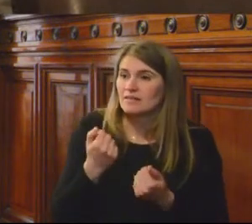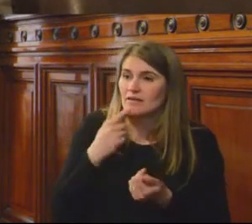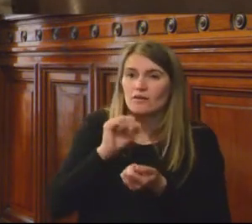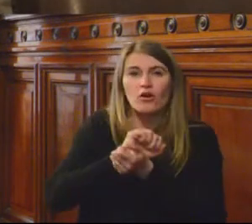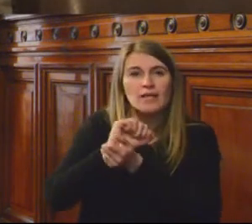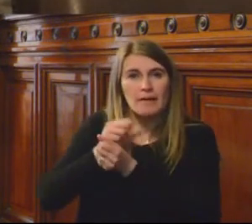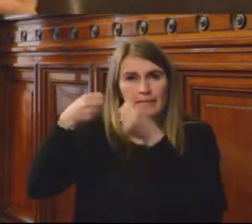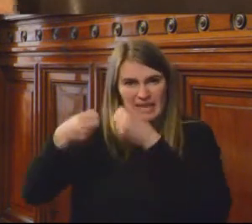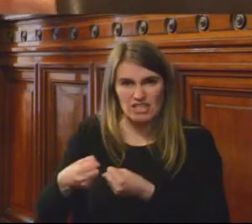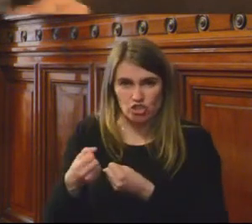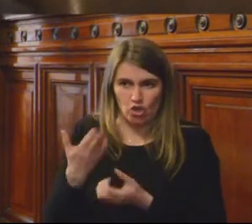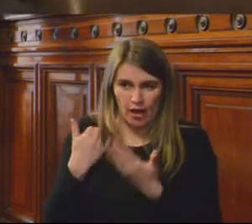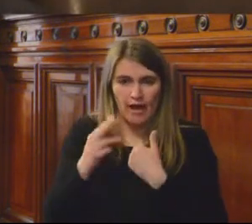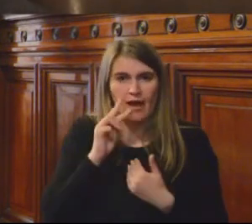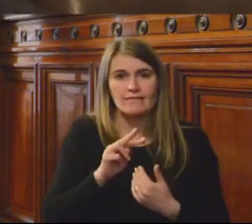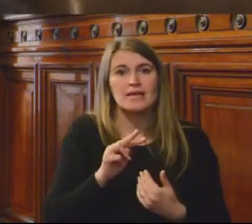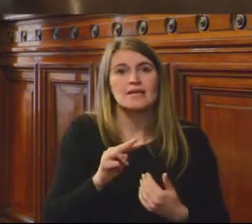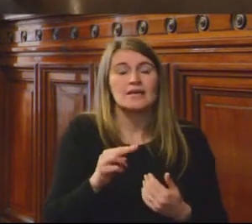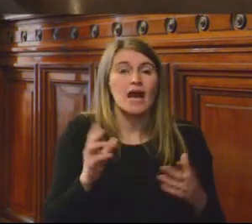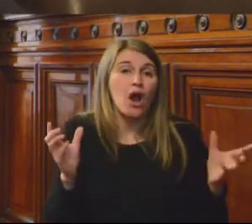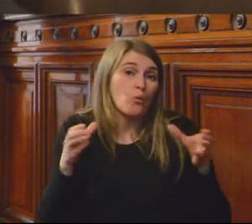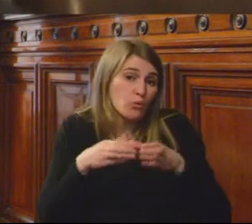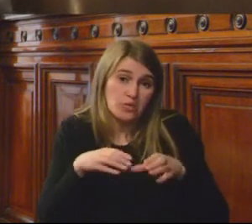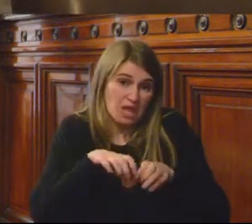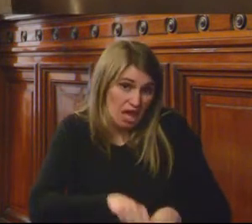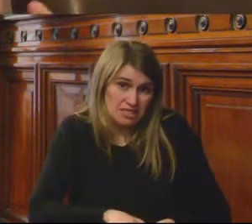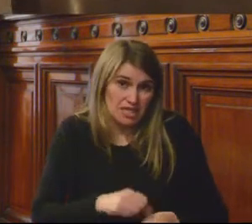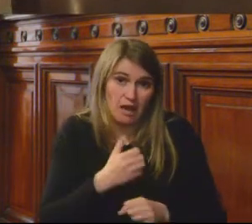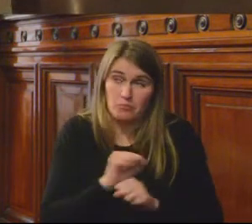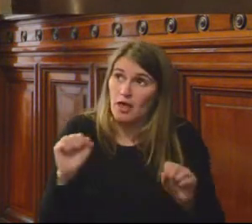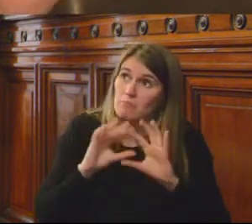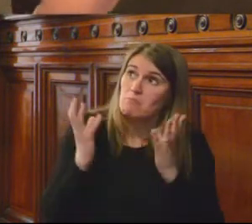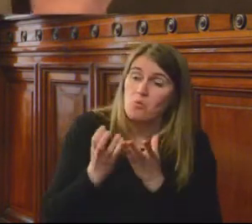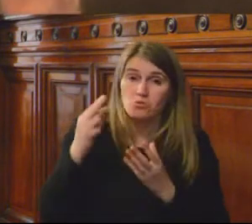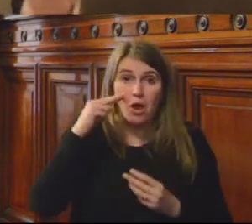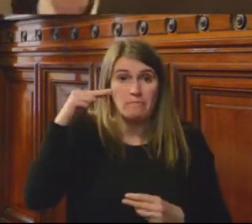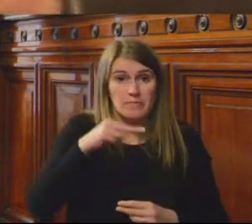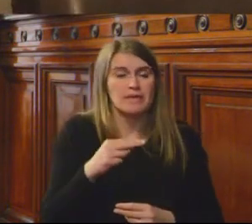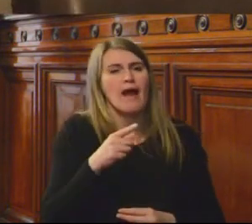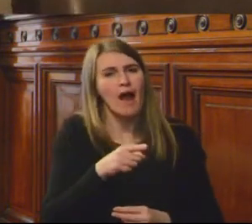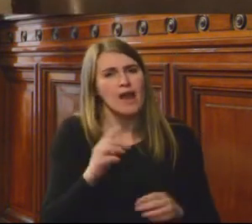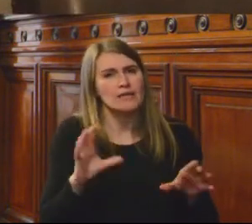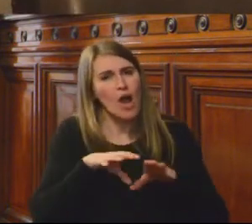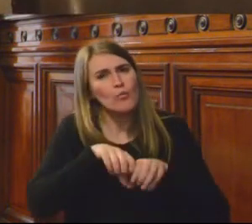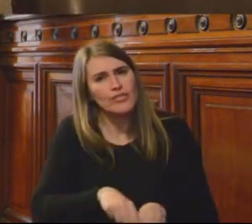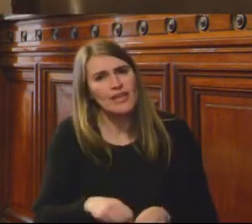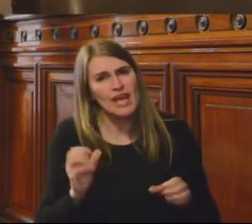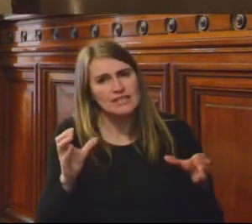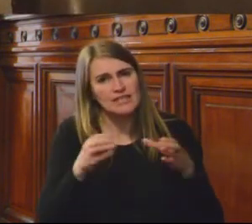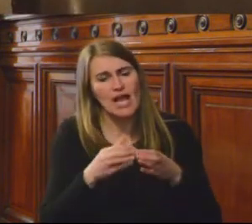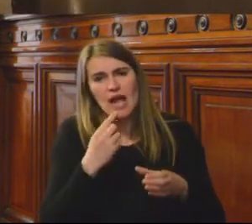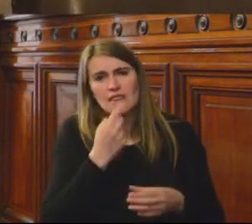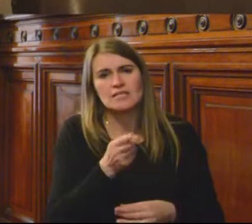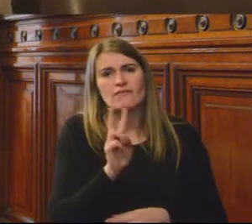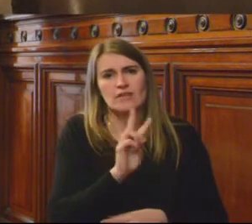país. Quien pueda estar viendo esta audiencia en cualquier parte del mundo puede decir, oye, escuchamos una audiencia antes donde decían que en Venezuela